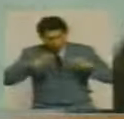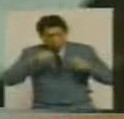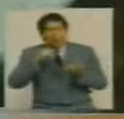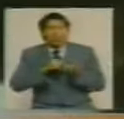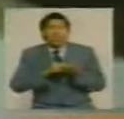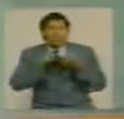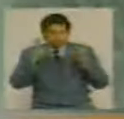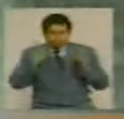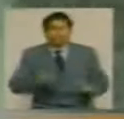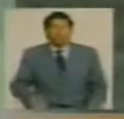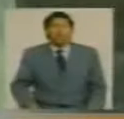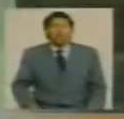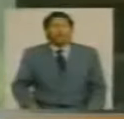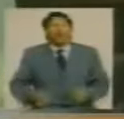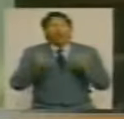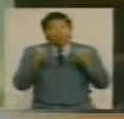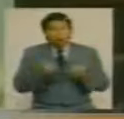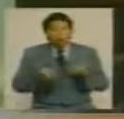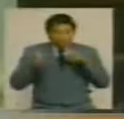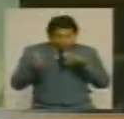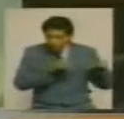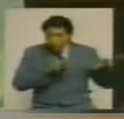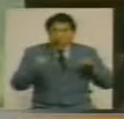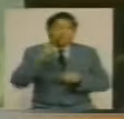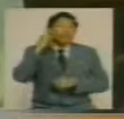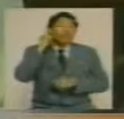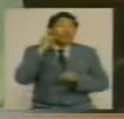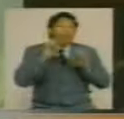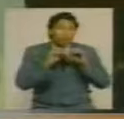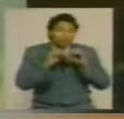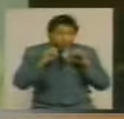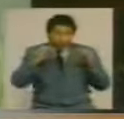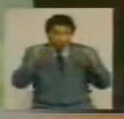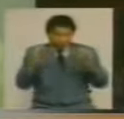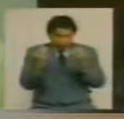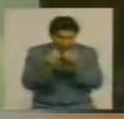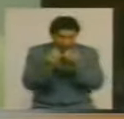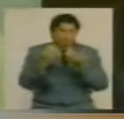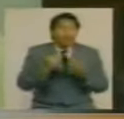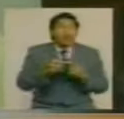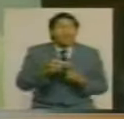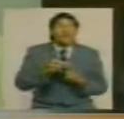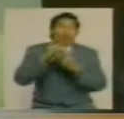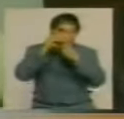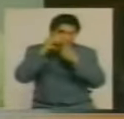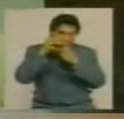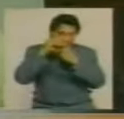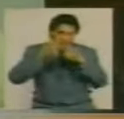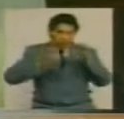casos. Que va a conformar una comisión especial de fiscales